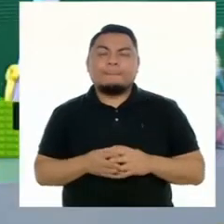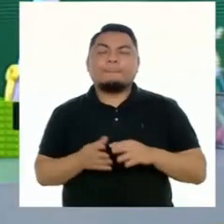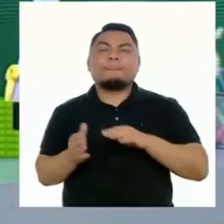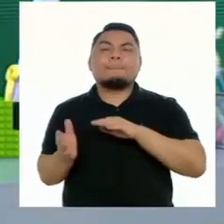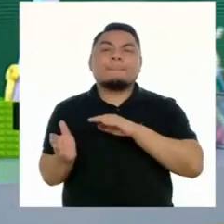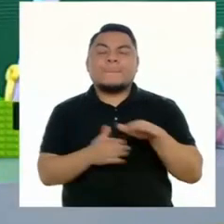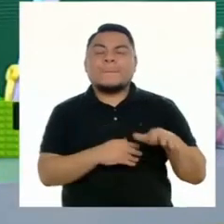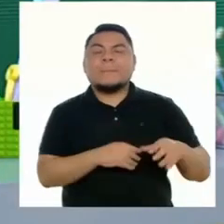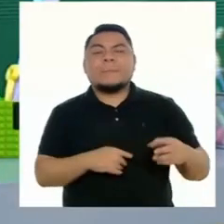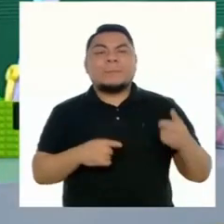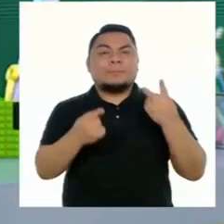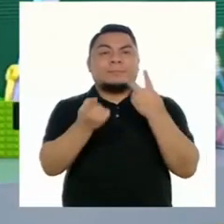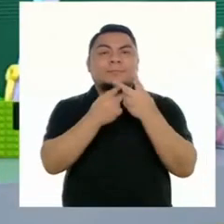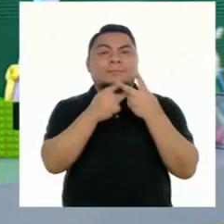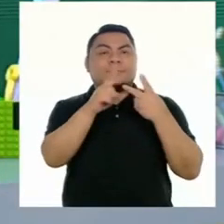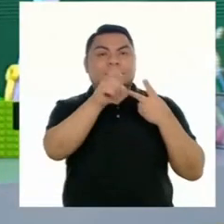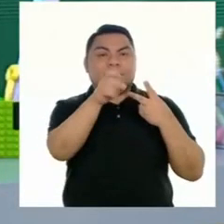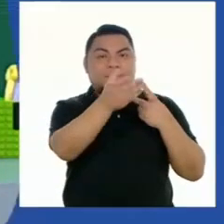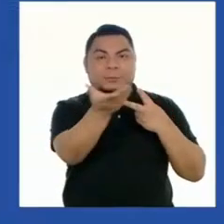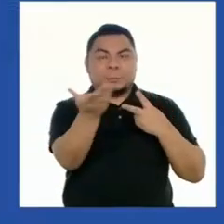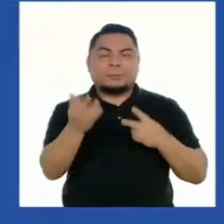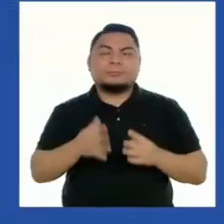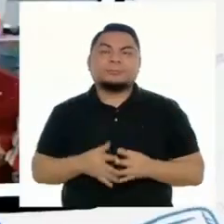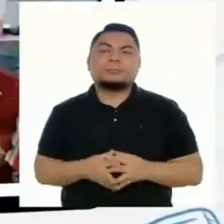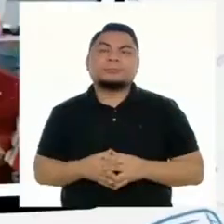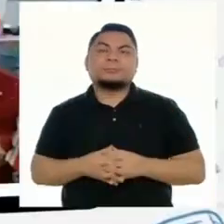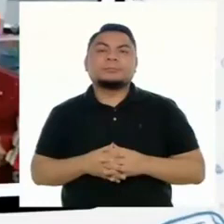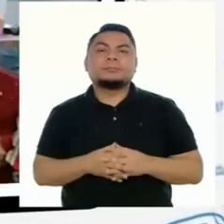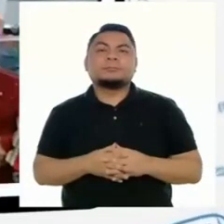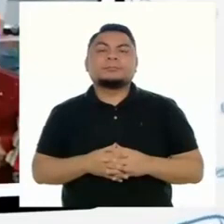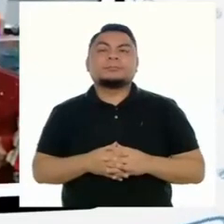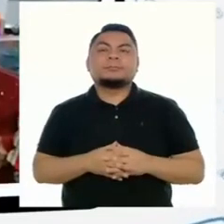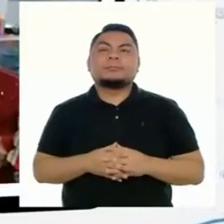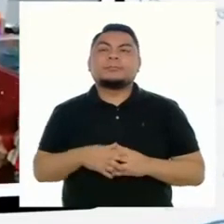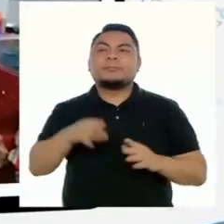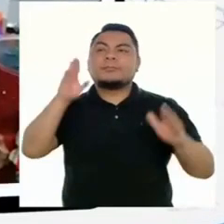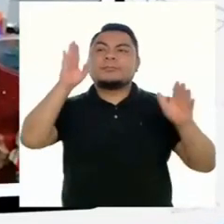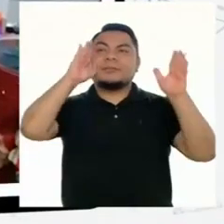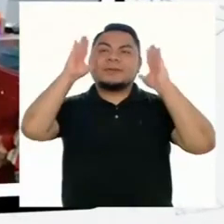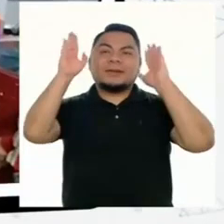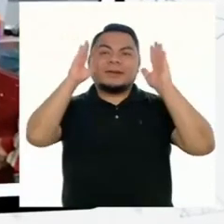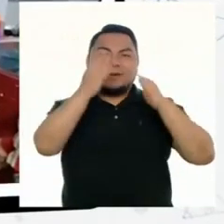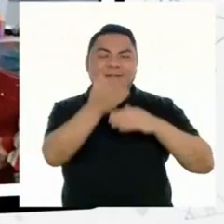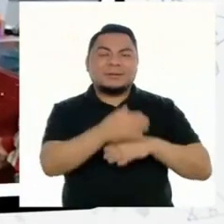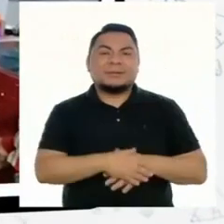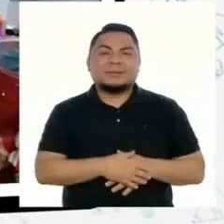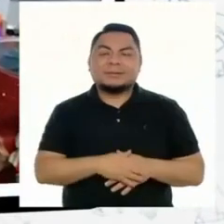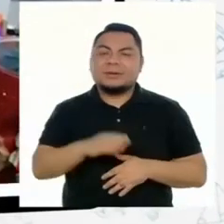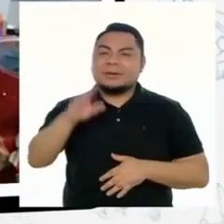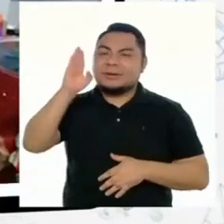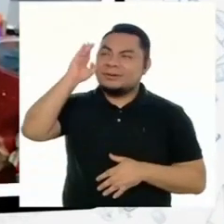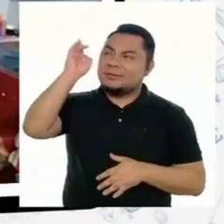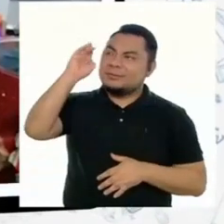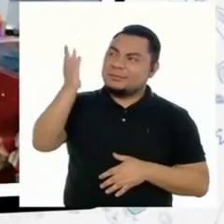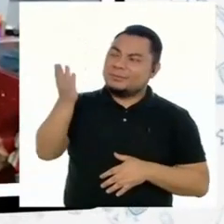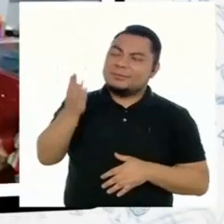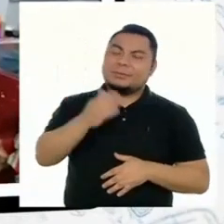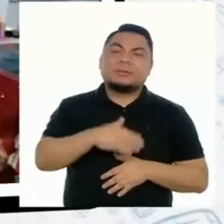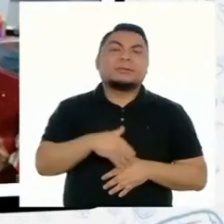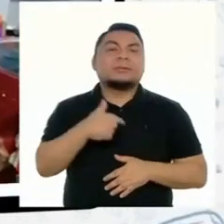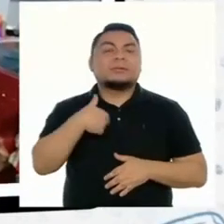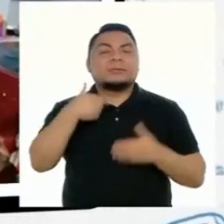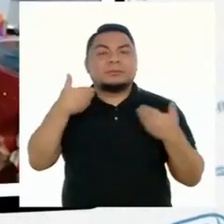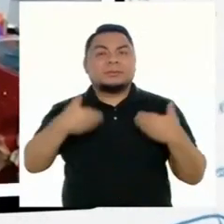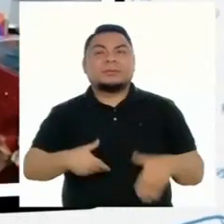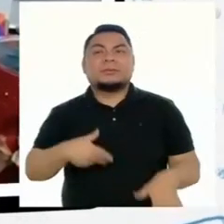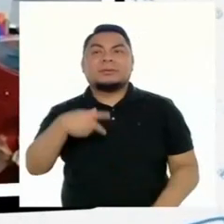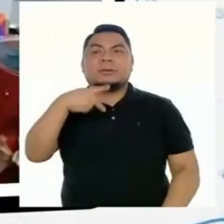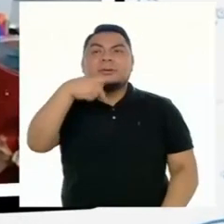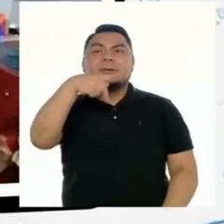Vamos a la segunda pregunta. Hola Rodrigo, hola profesora, me